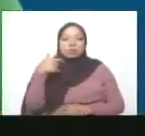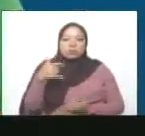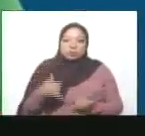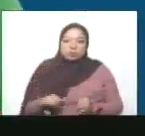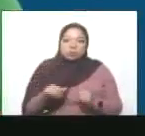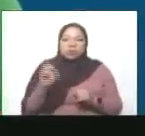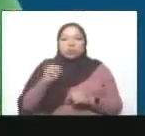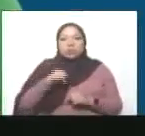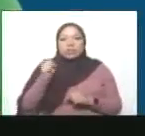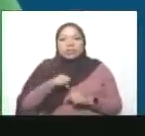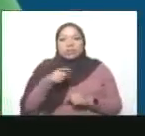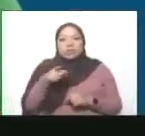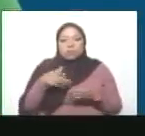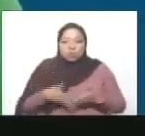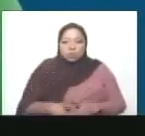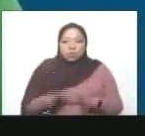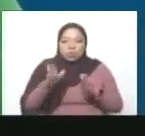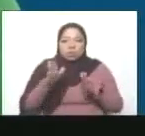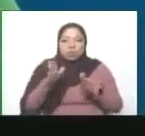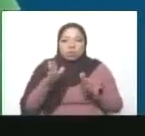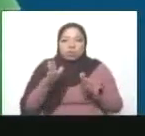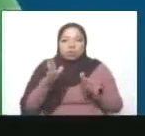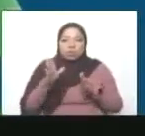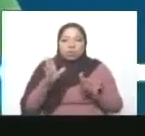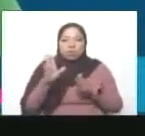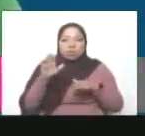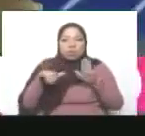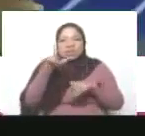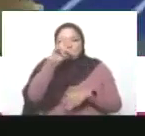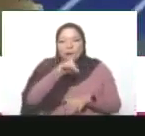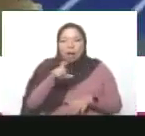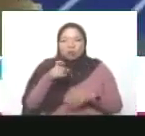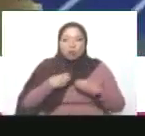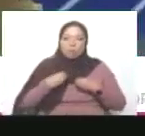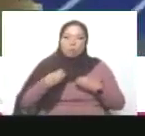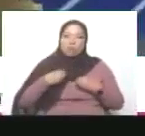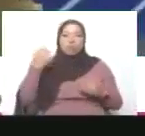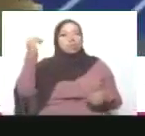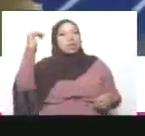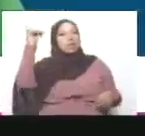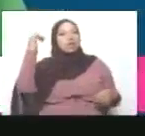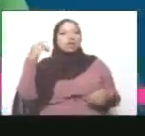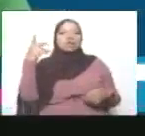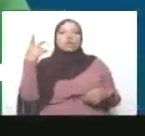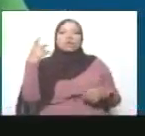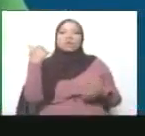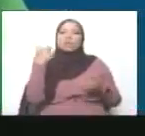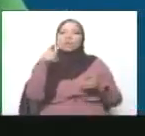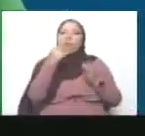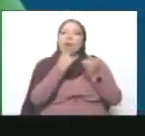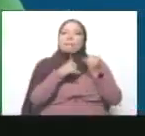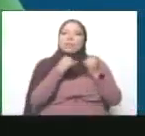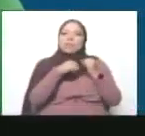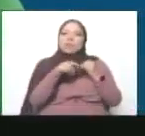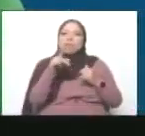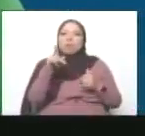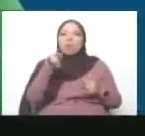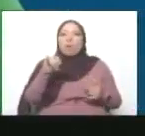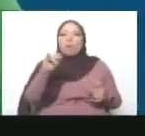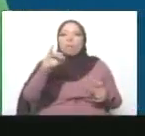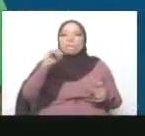legendaria. Pero resido en Ariste Bastidas de hace 15 años. Correcto. ¿Y ese apellido bueno, Piña, de dónde viene? Ese